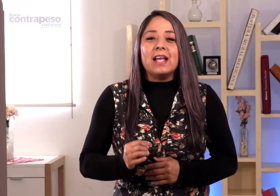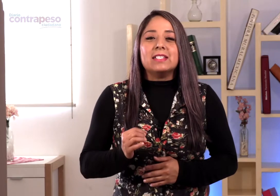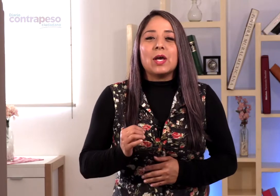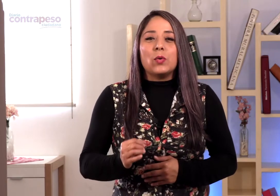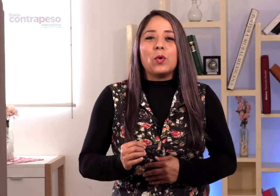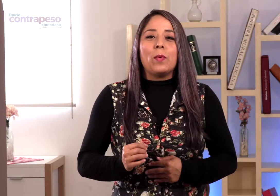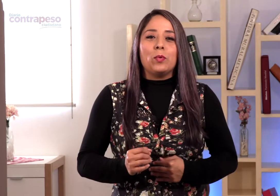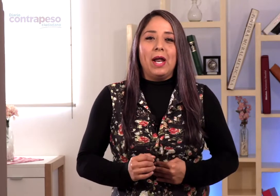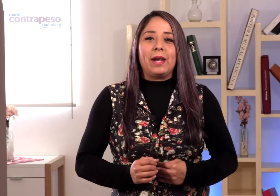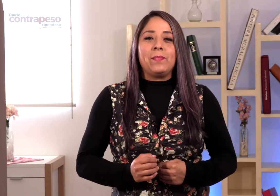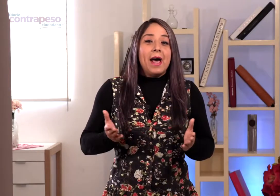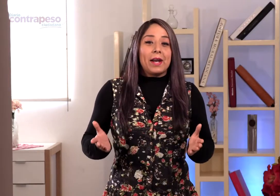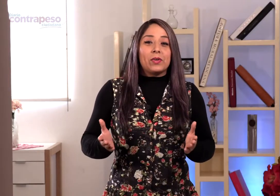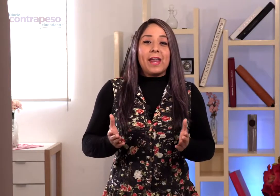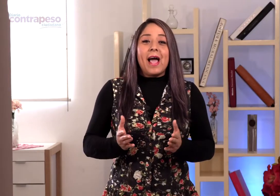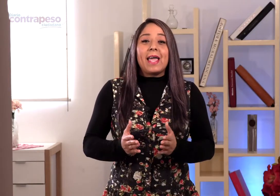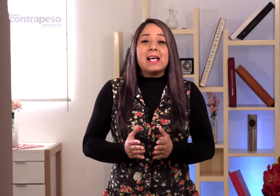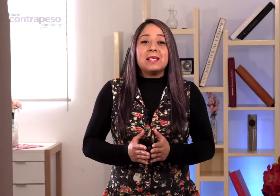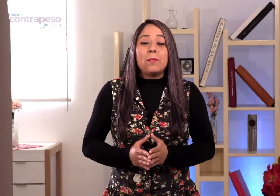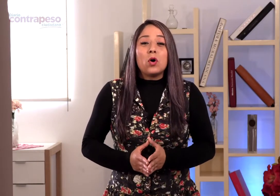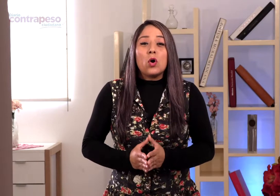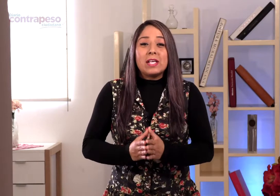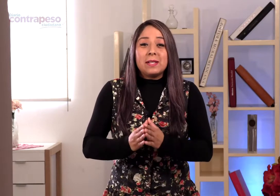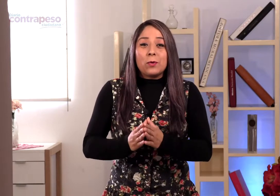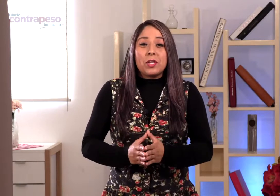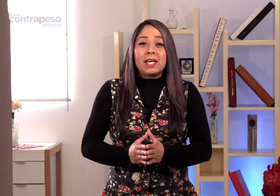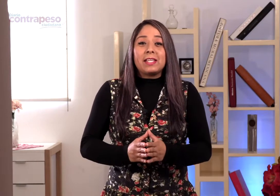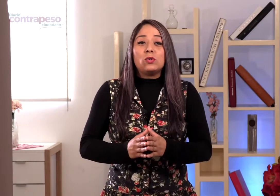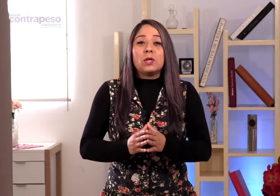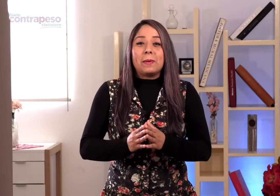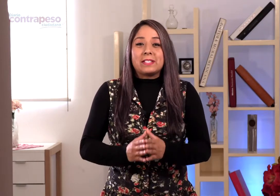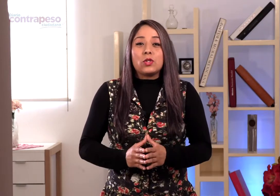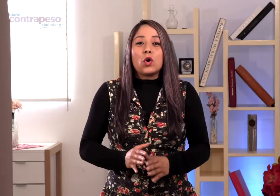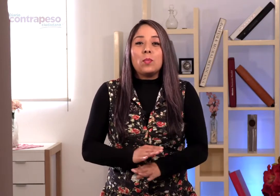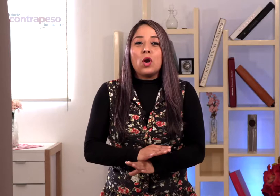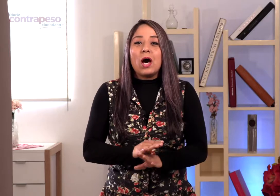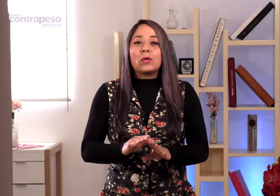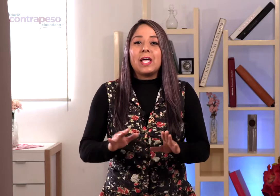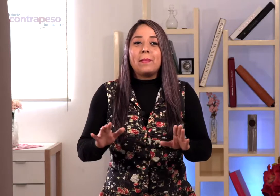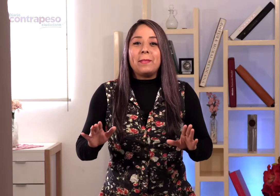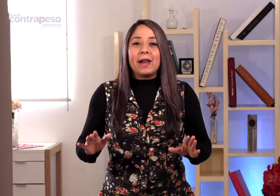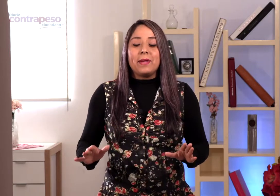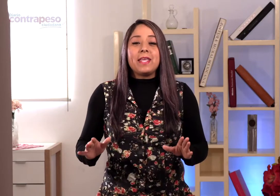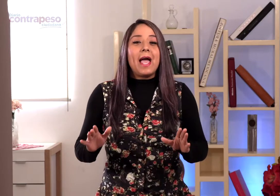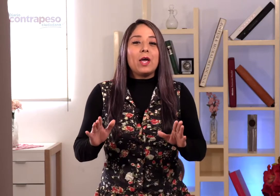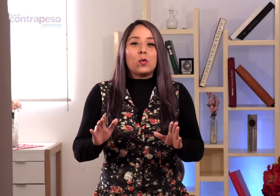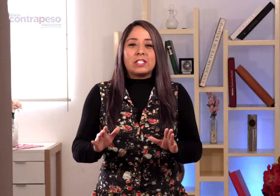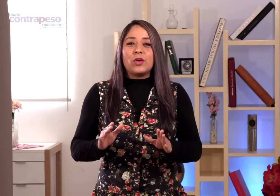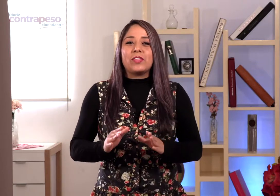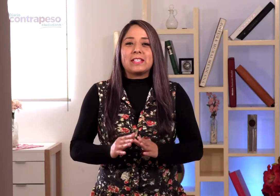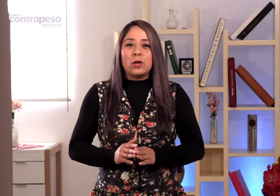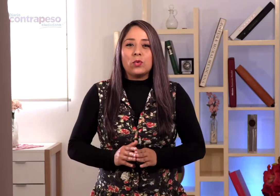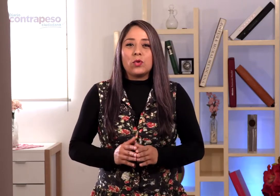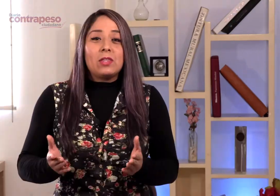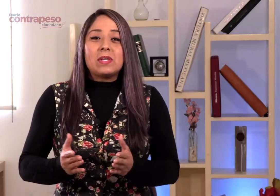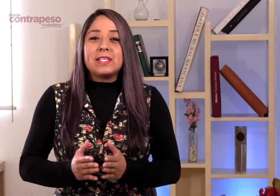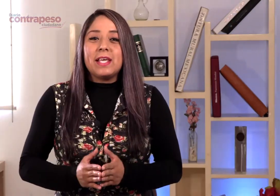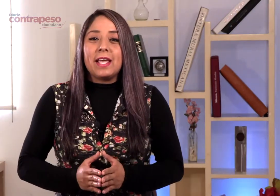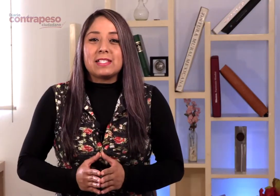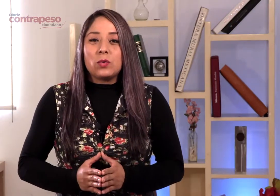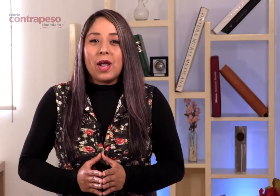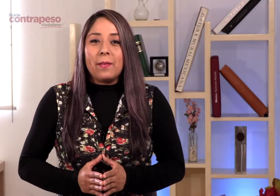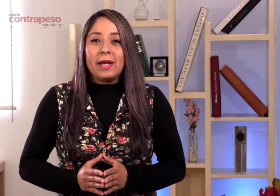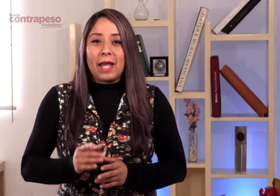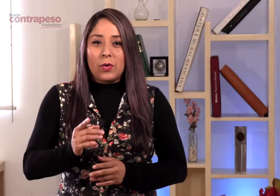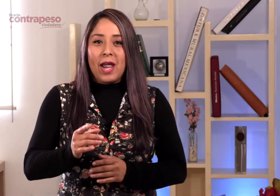era el Seguro Popular. Recordará que hace poco este proyecto se presentó como la octava maravilla en cuestión de salud. Tanto así